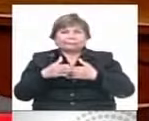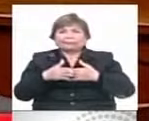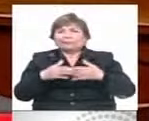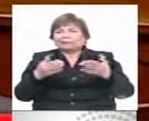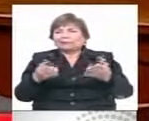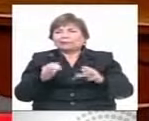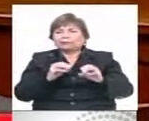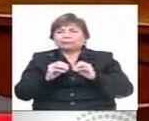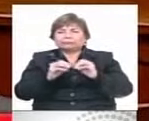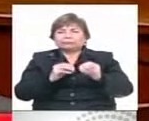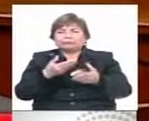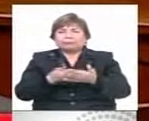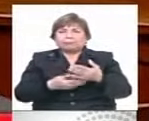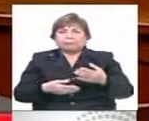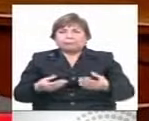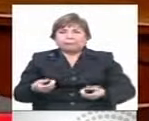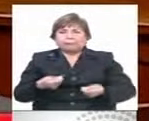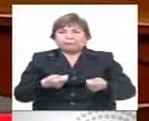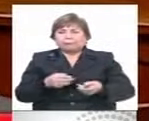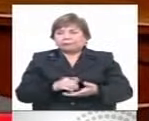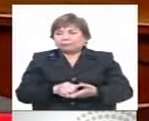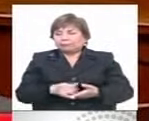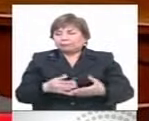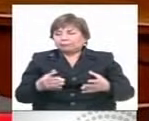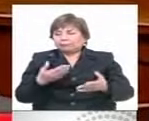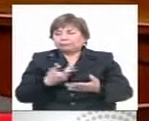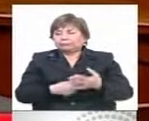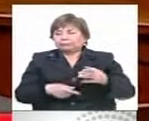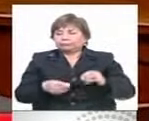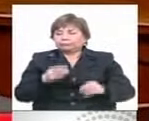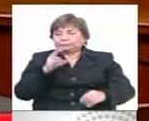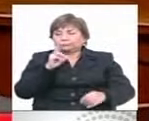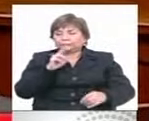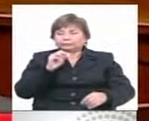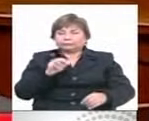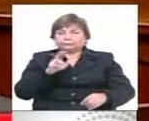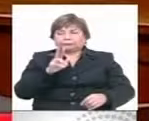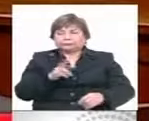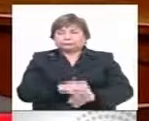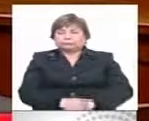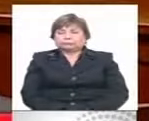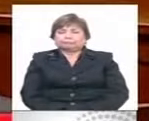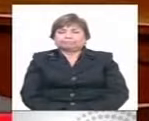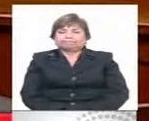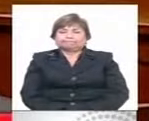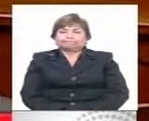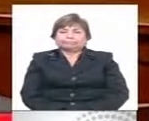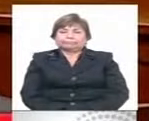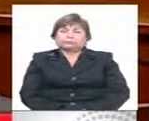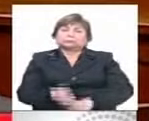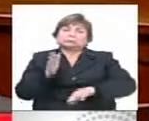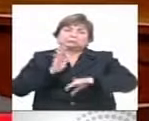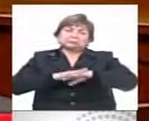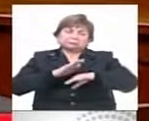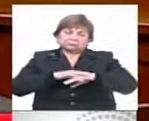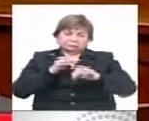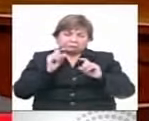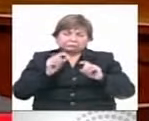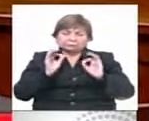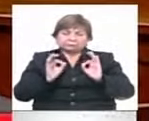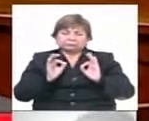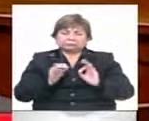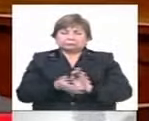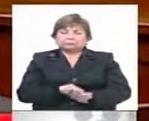de espectro radioeléctrico AWS y 2.3 GHz. Al respecto, también es